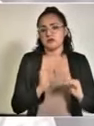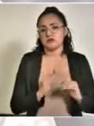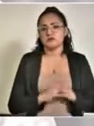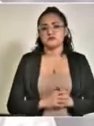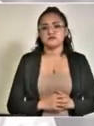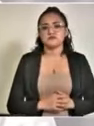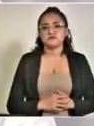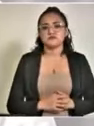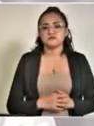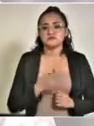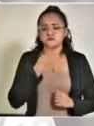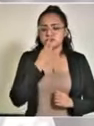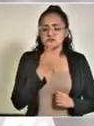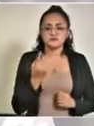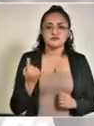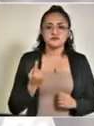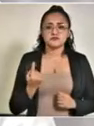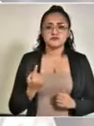Y decirles que